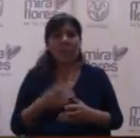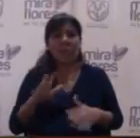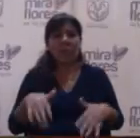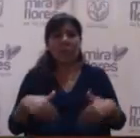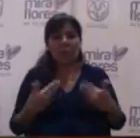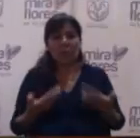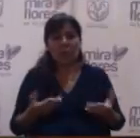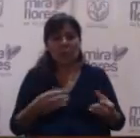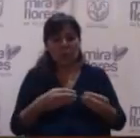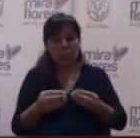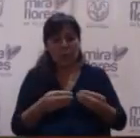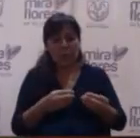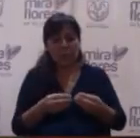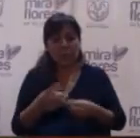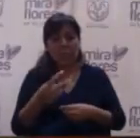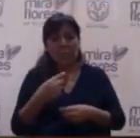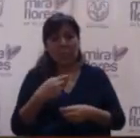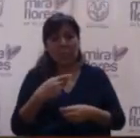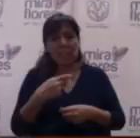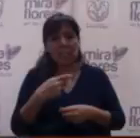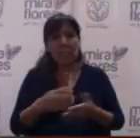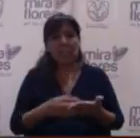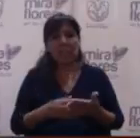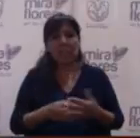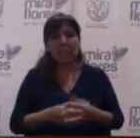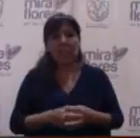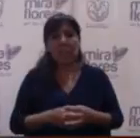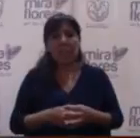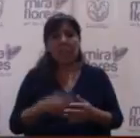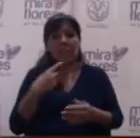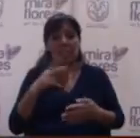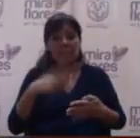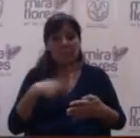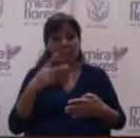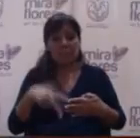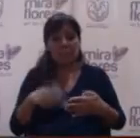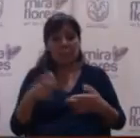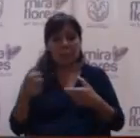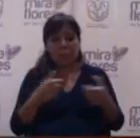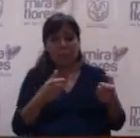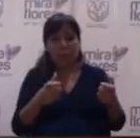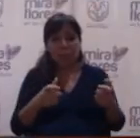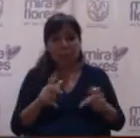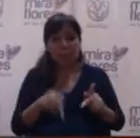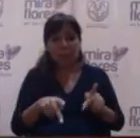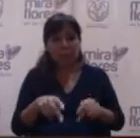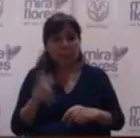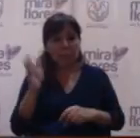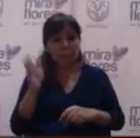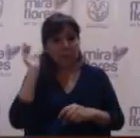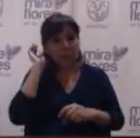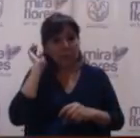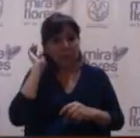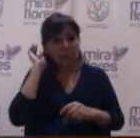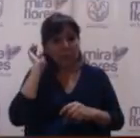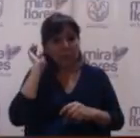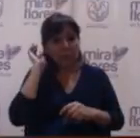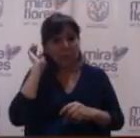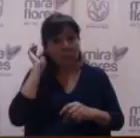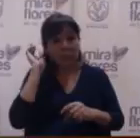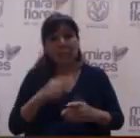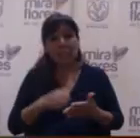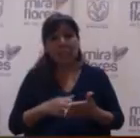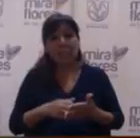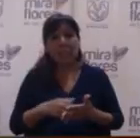corregir y absorber las observaciones realizadas. Este plan de seguridad ciudadana de la Municipalidad de Miraflores contempla una